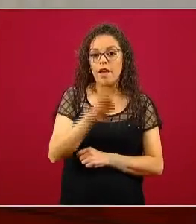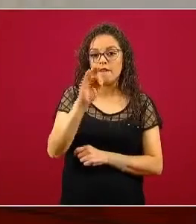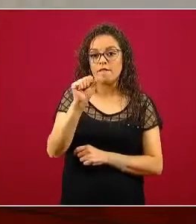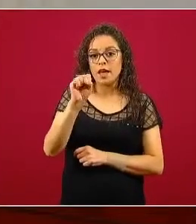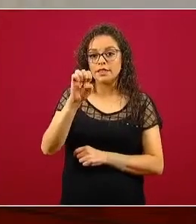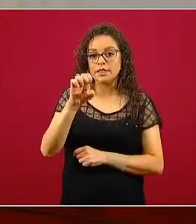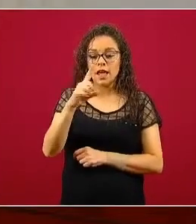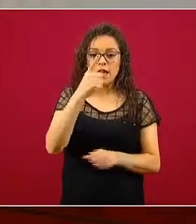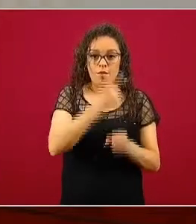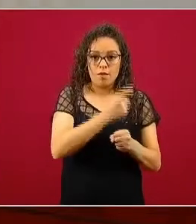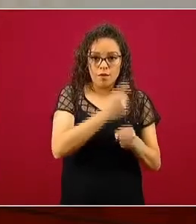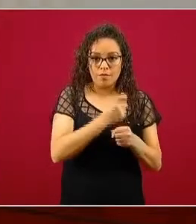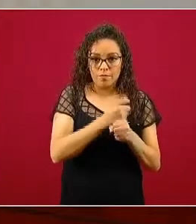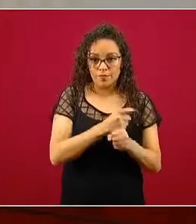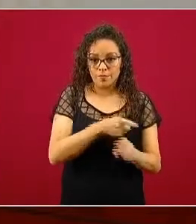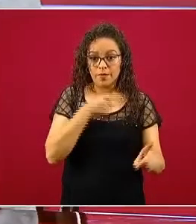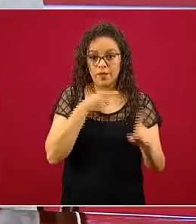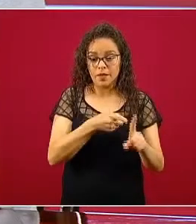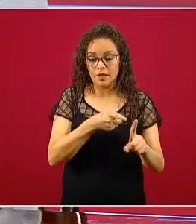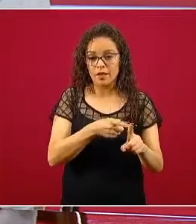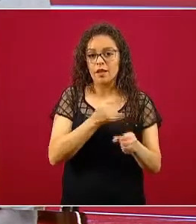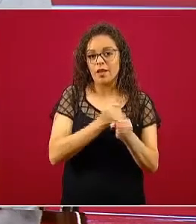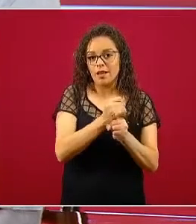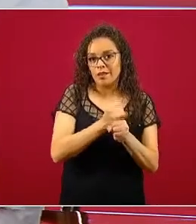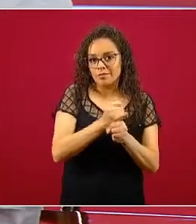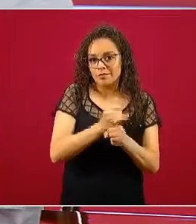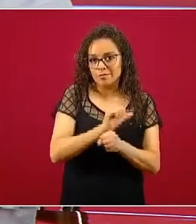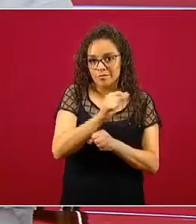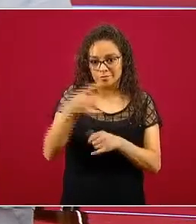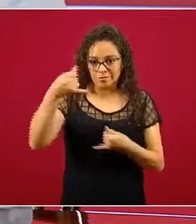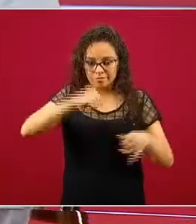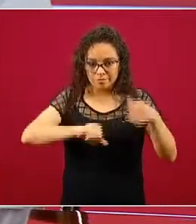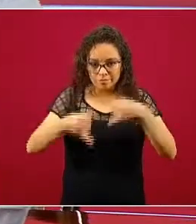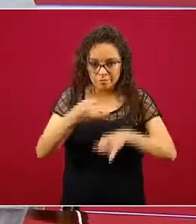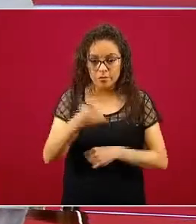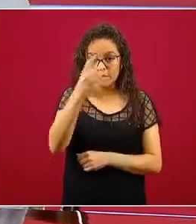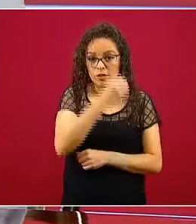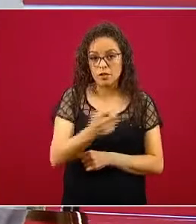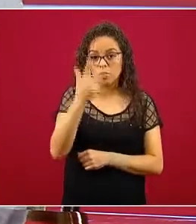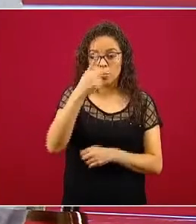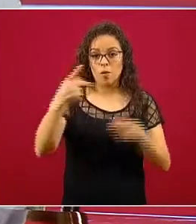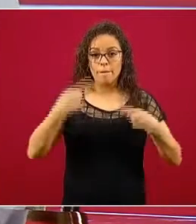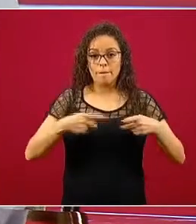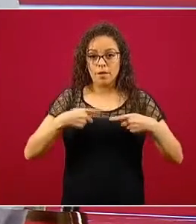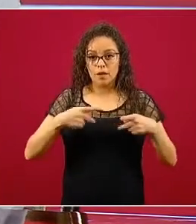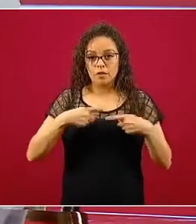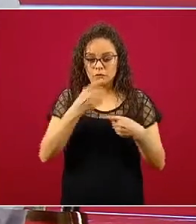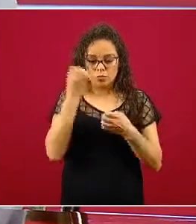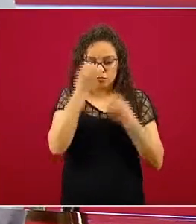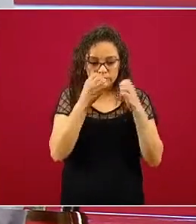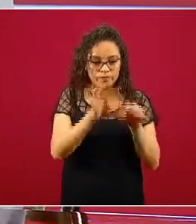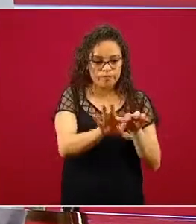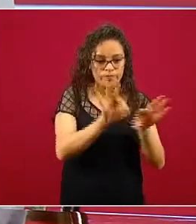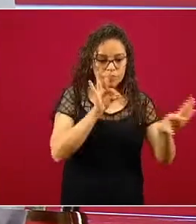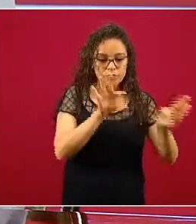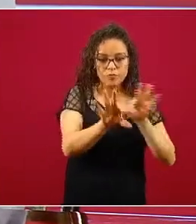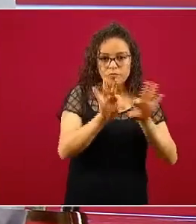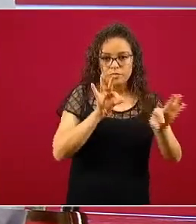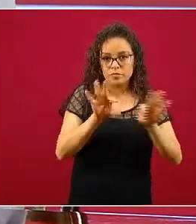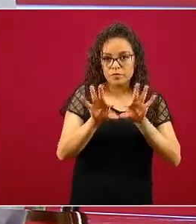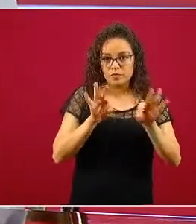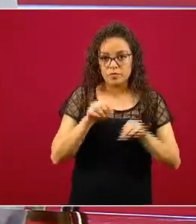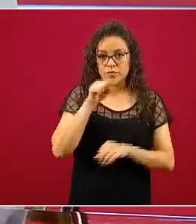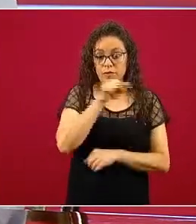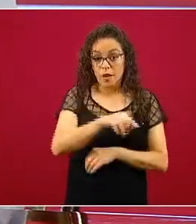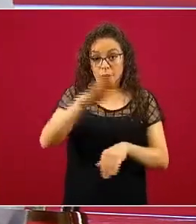más preliminar de la investigación clínica. 108 personas fueron estudiadas de manera muy seleccionada, no son las personas de